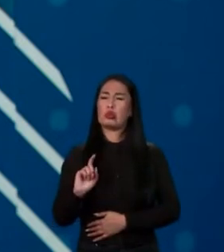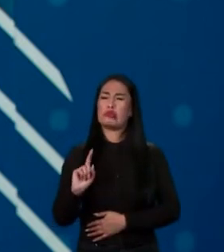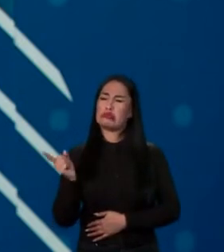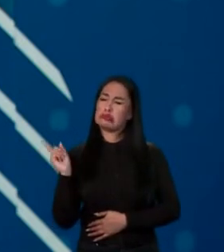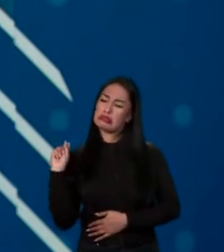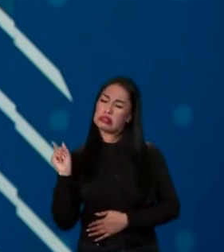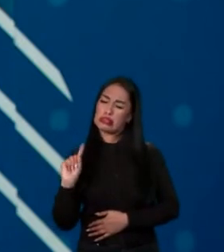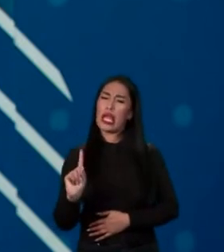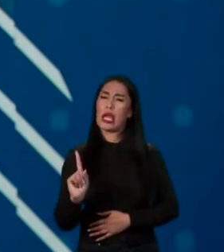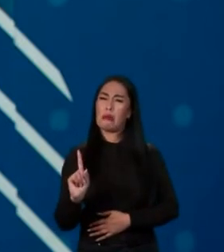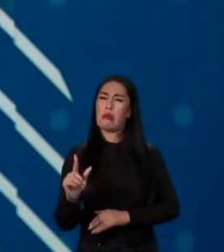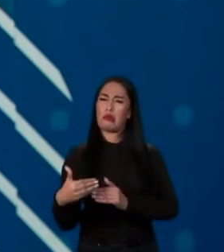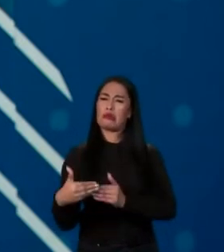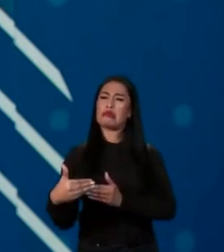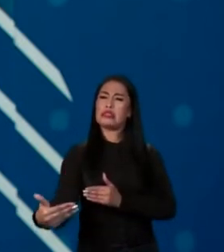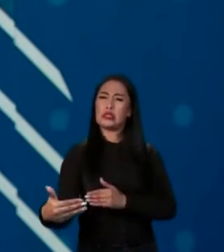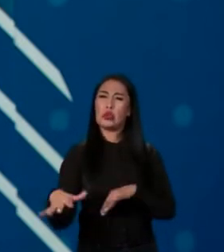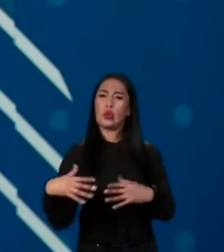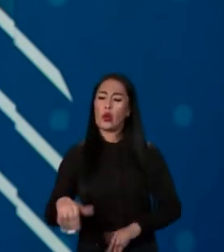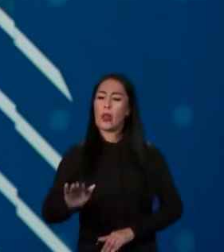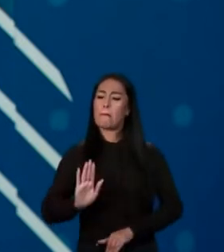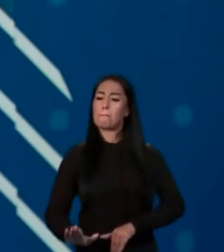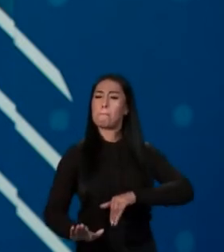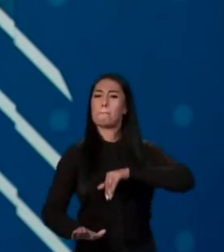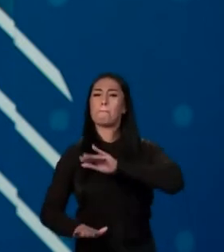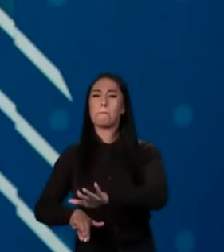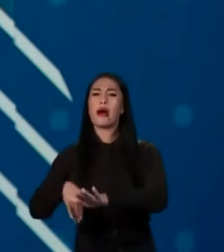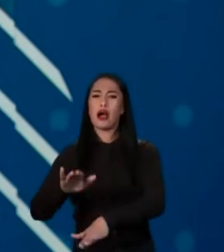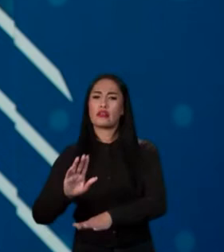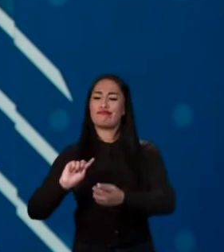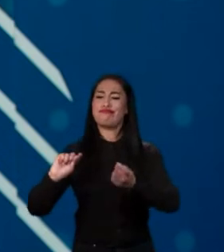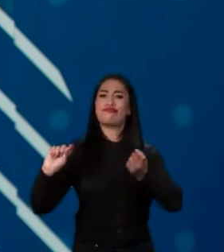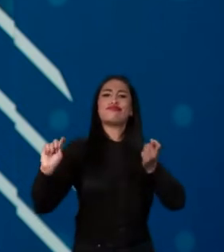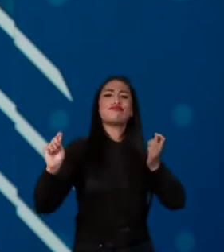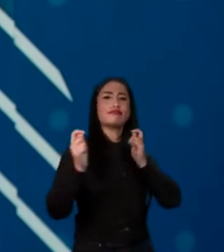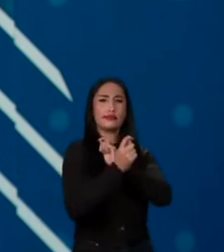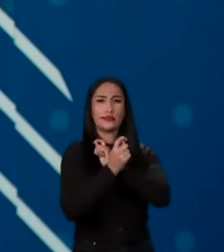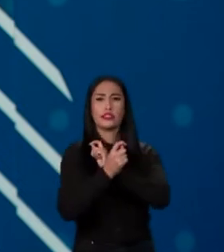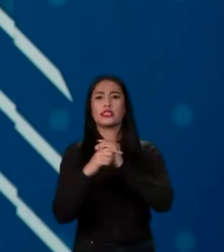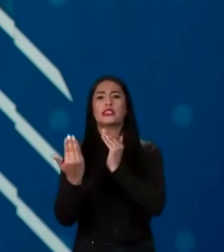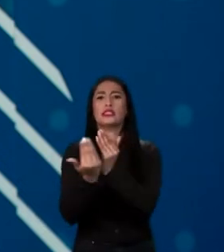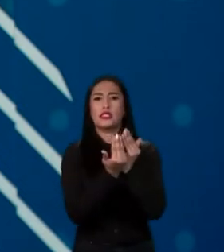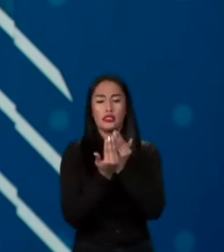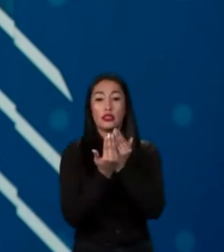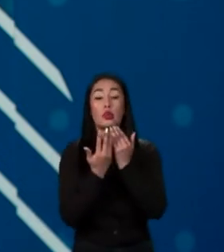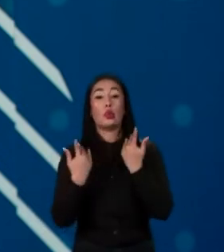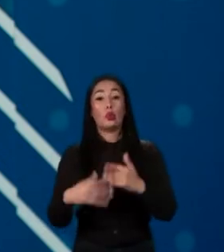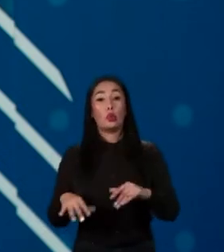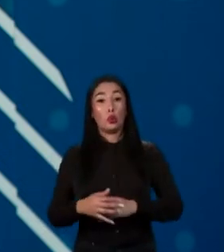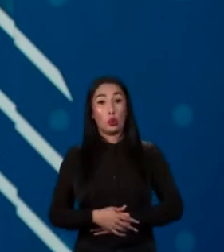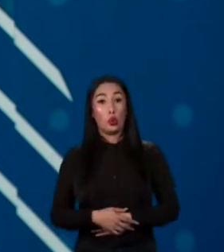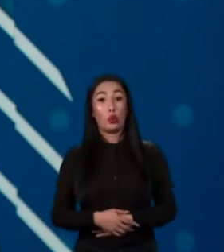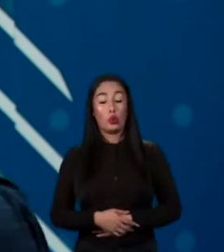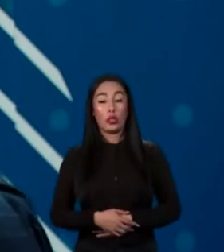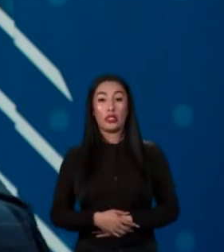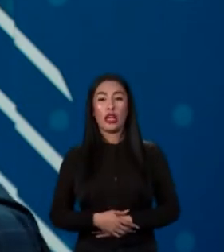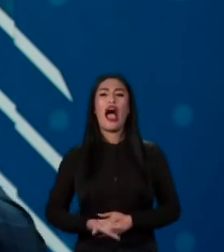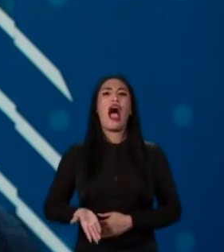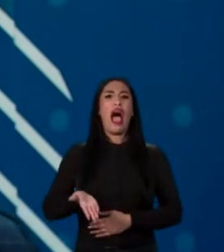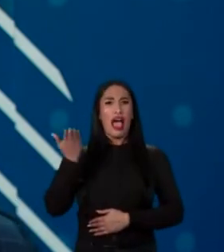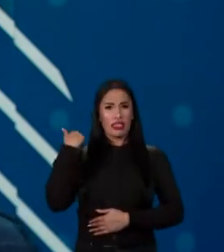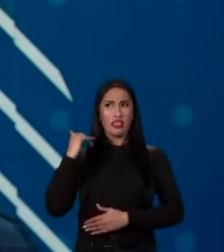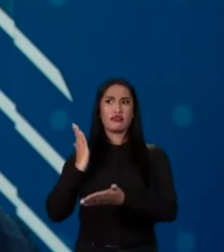avance unos pasos muy importantes en la transformación educativa y lo hizo incluso antes de la